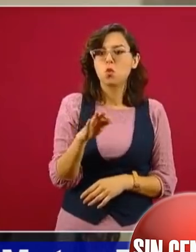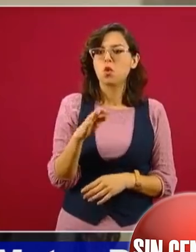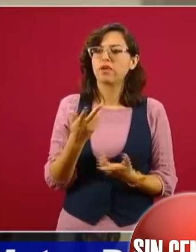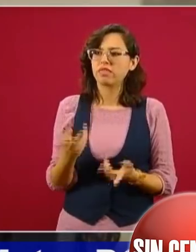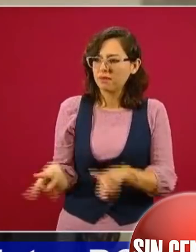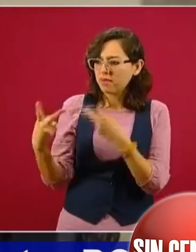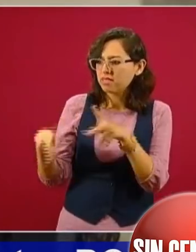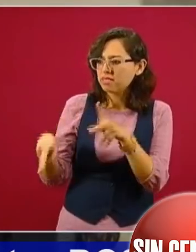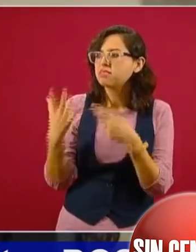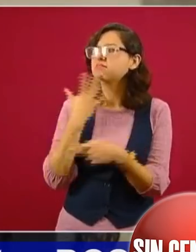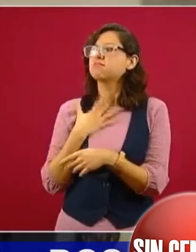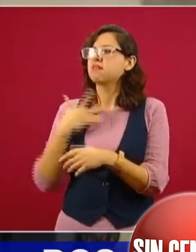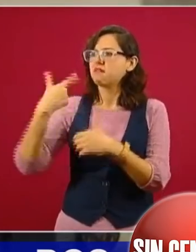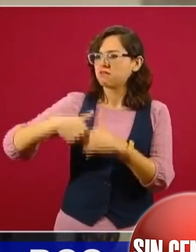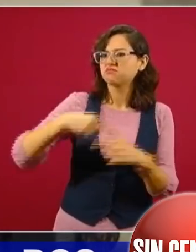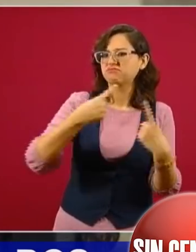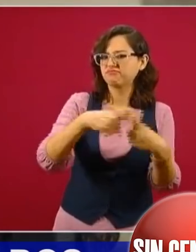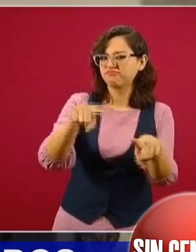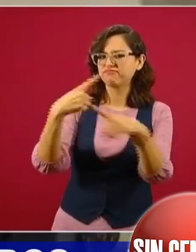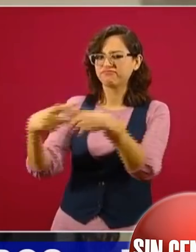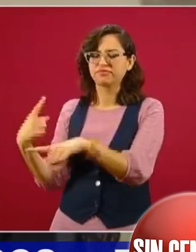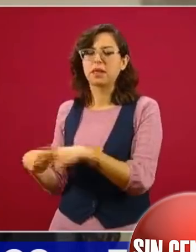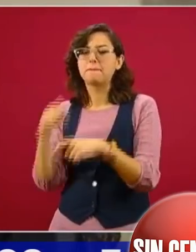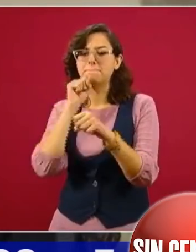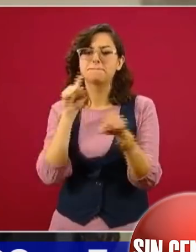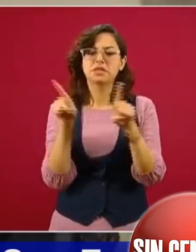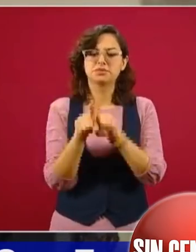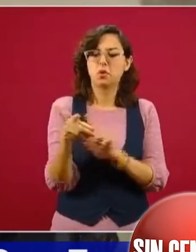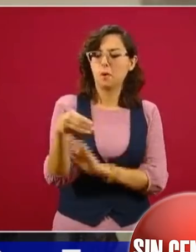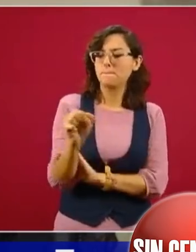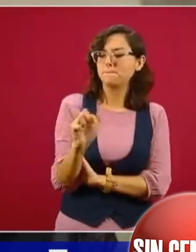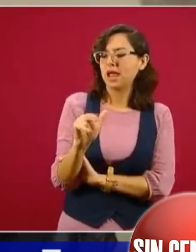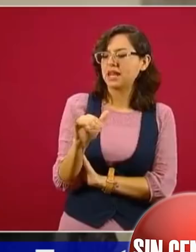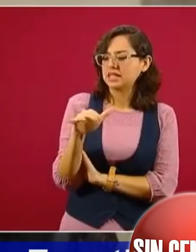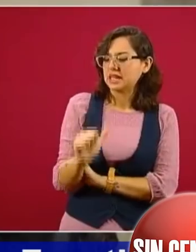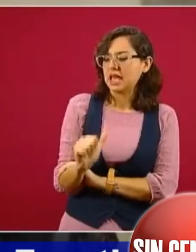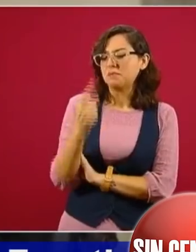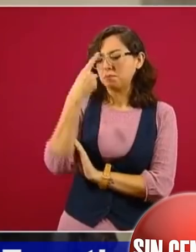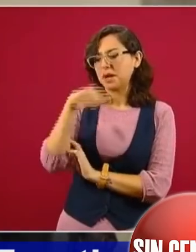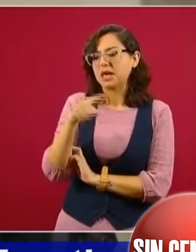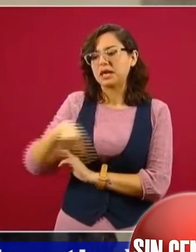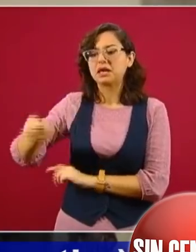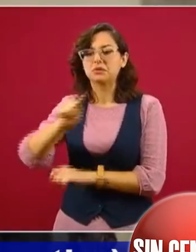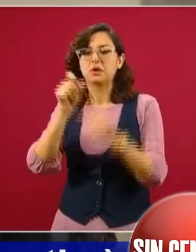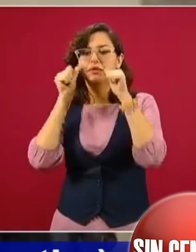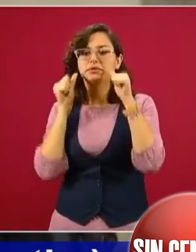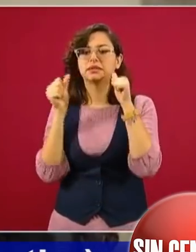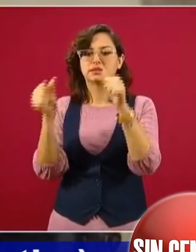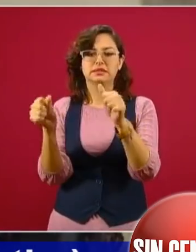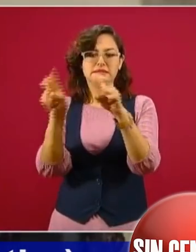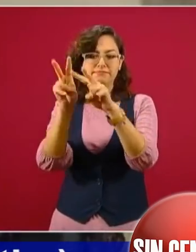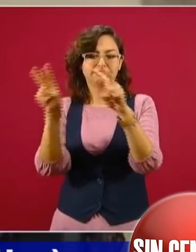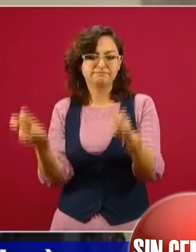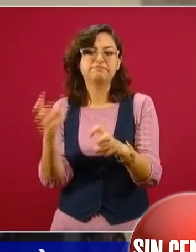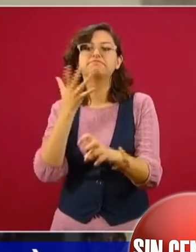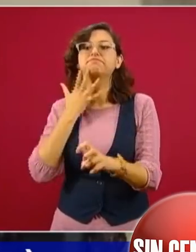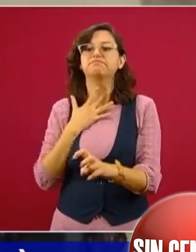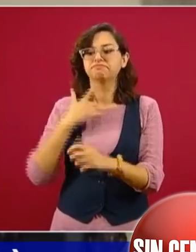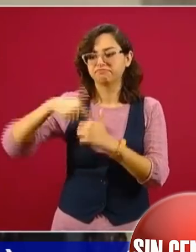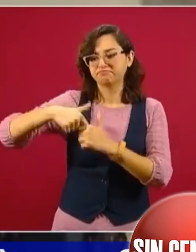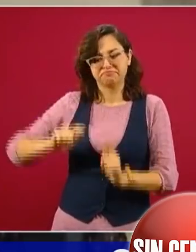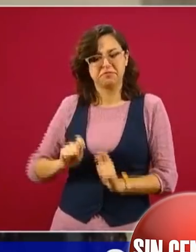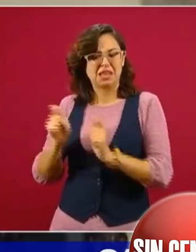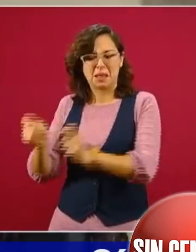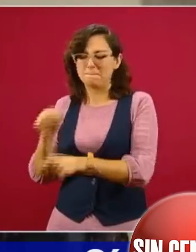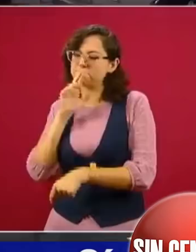ventas, gasolineras, tanto ellos como la Marina? ¿Hay algún proyecto de que ellos empiecen a atender esta problemática y dolencia